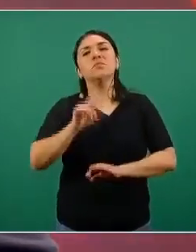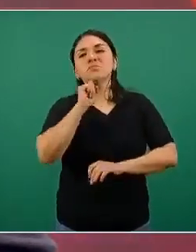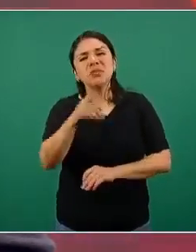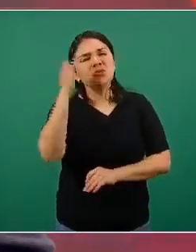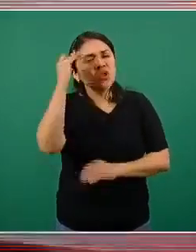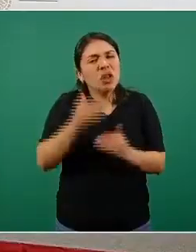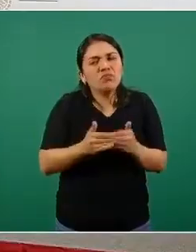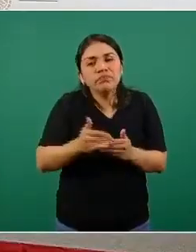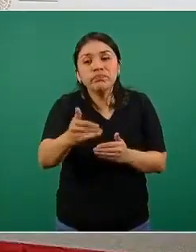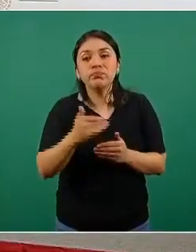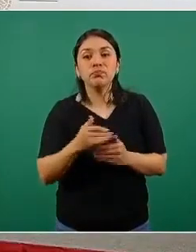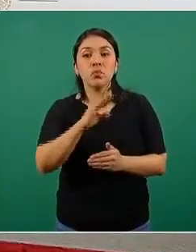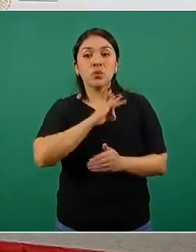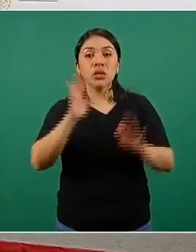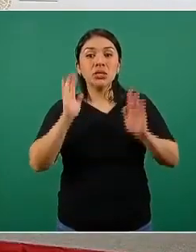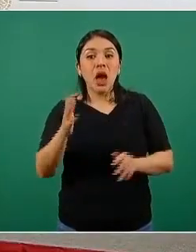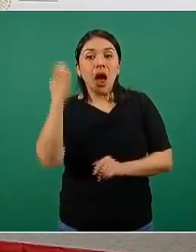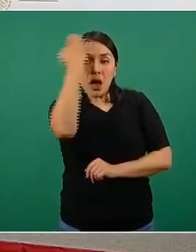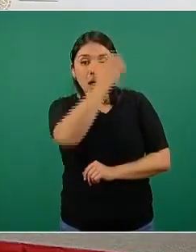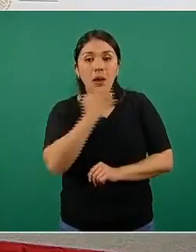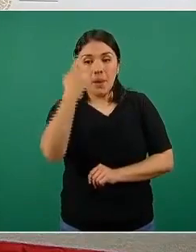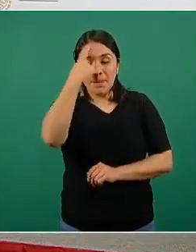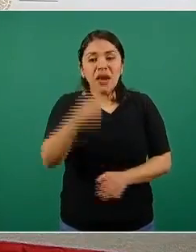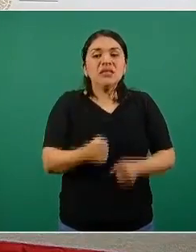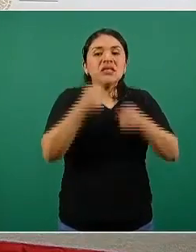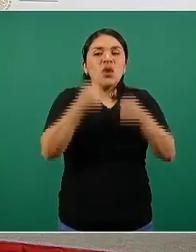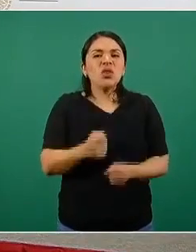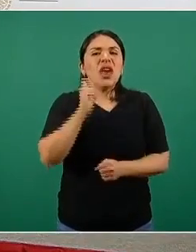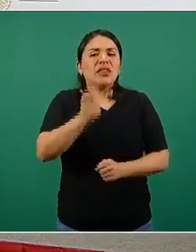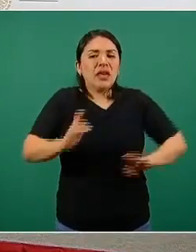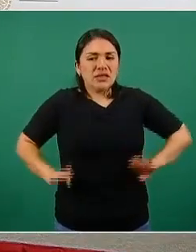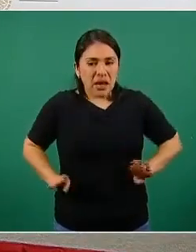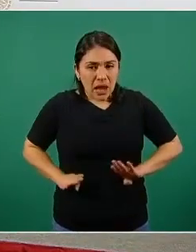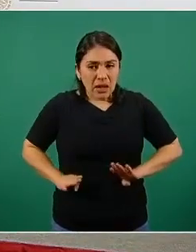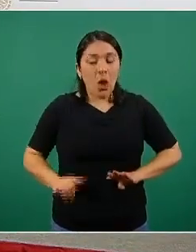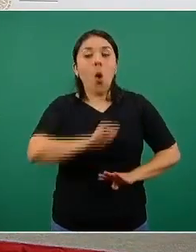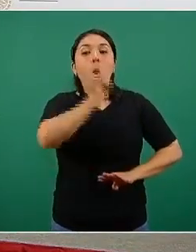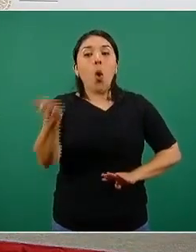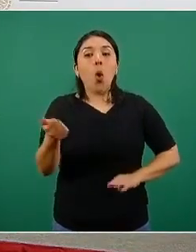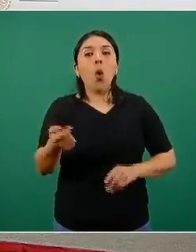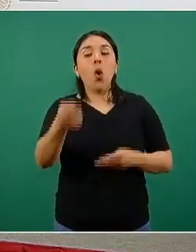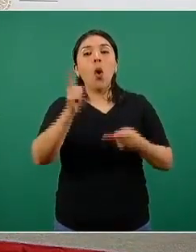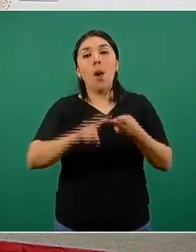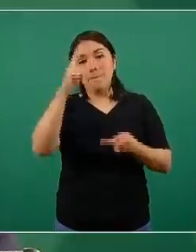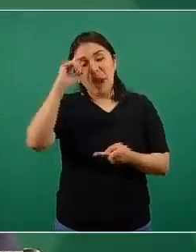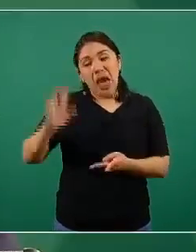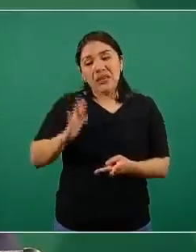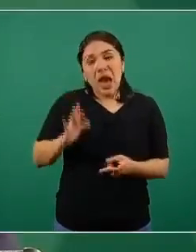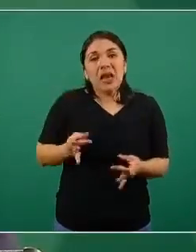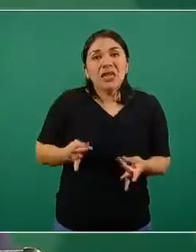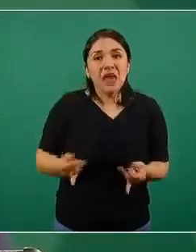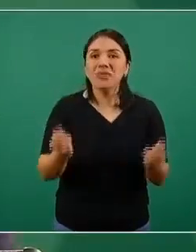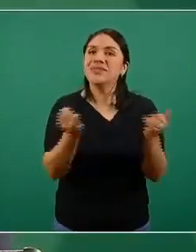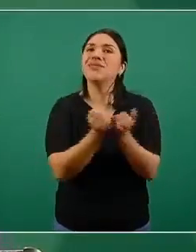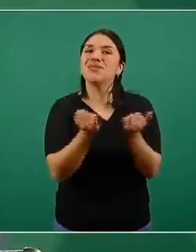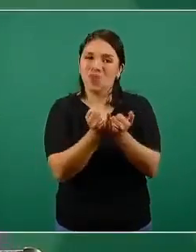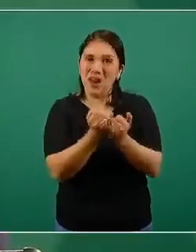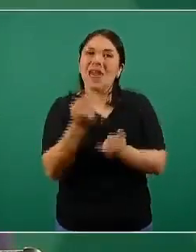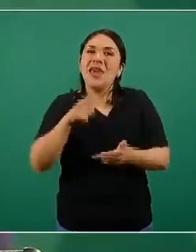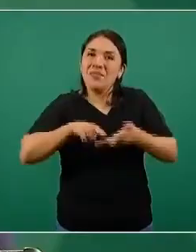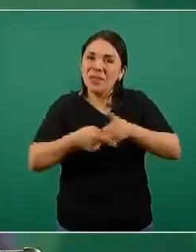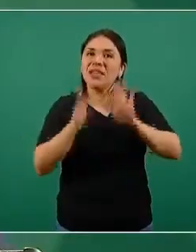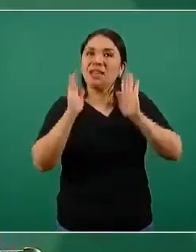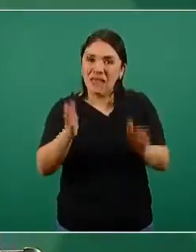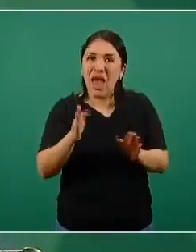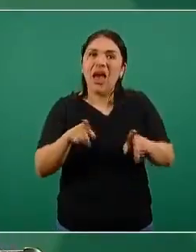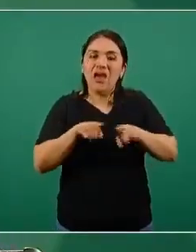mismo momento tener también la evaluación de la seguridad y por otro lado la evaluación de la calidad, que eso sí también se empieza de